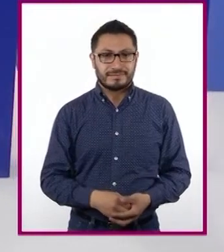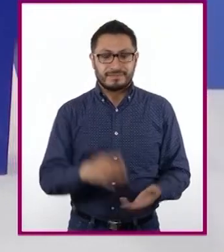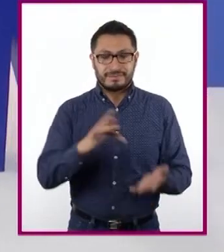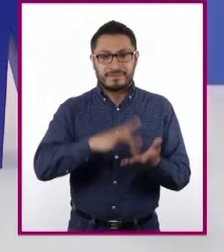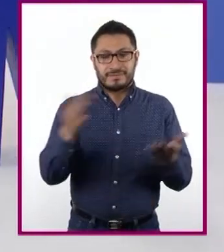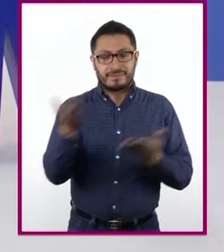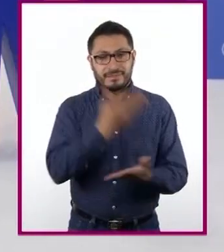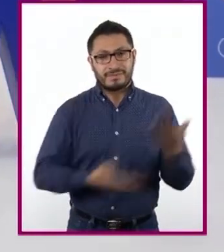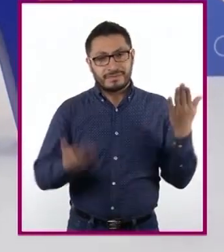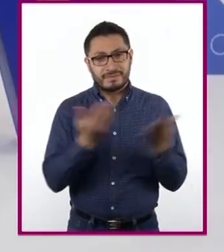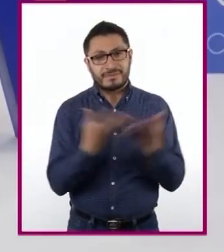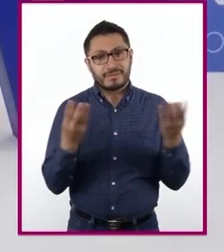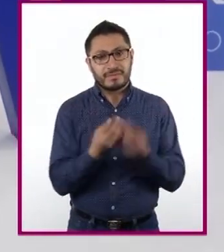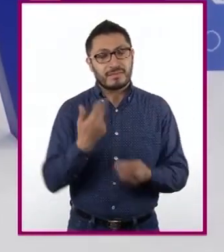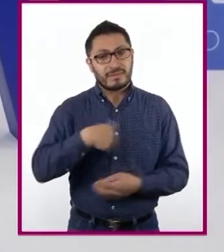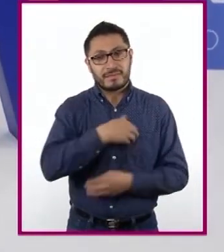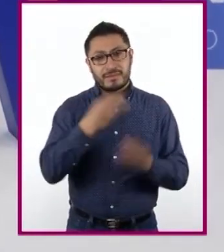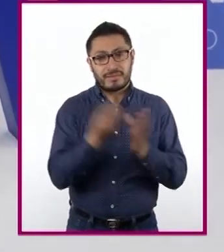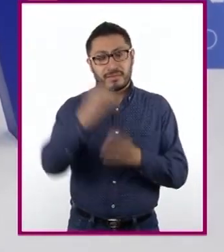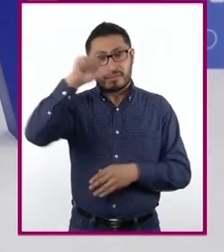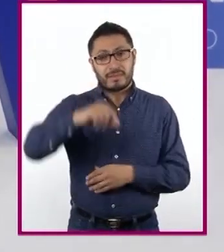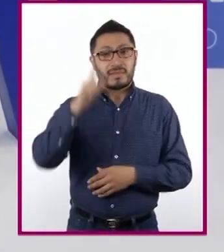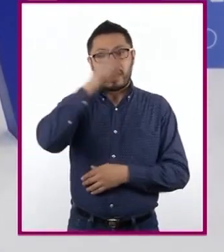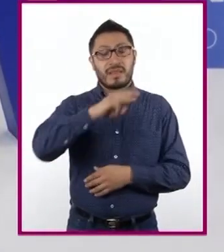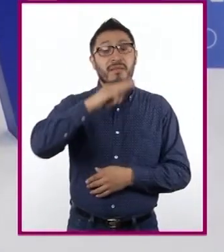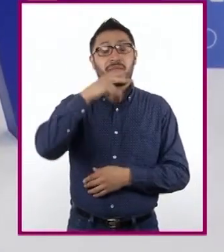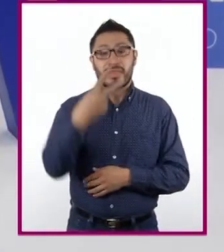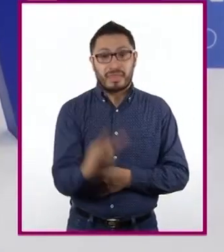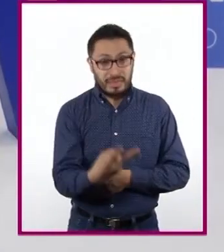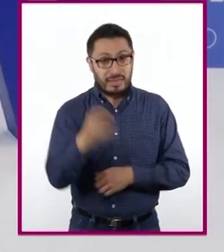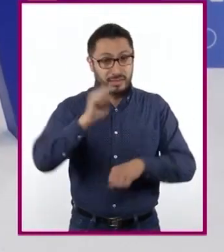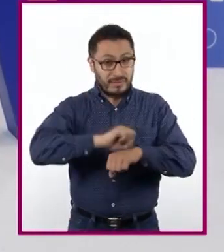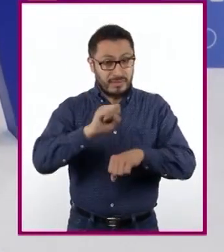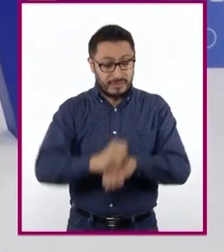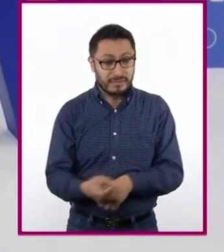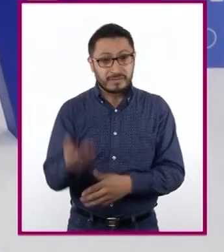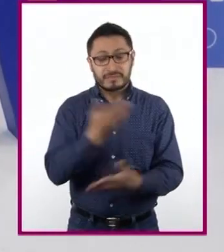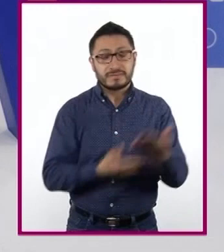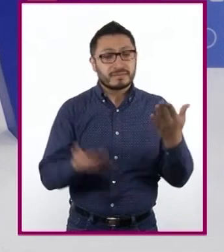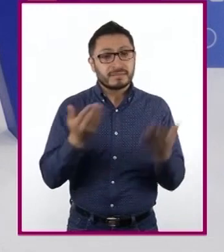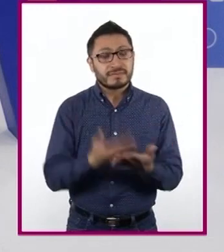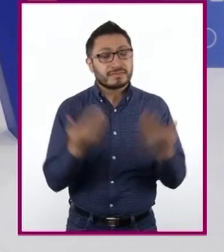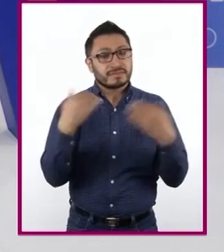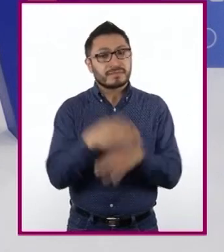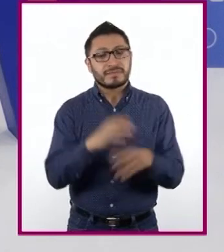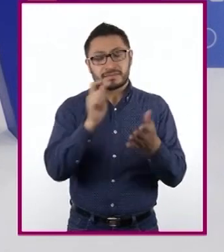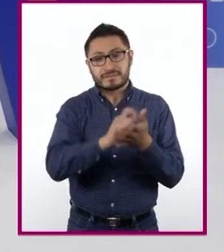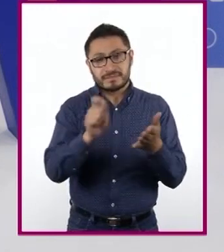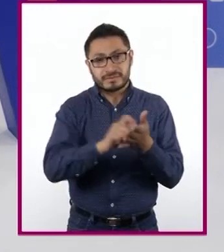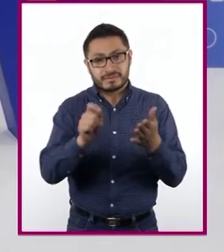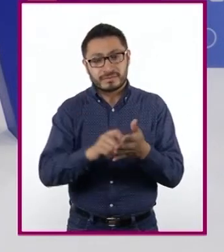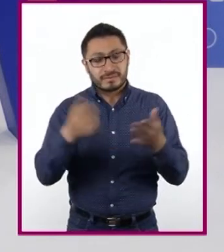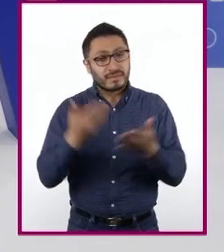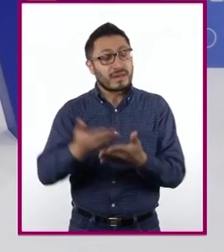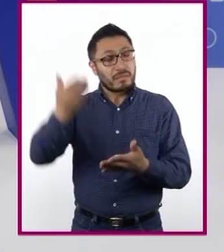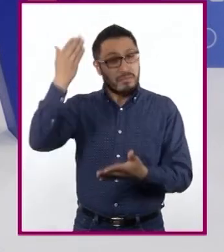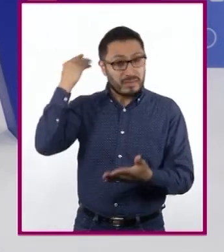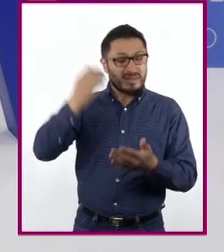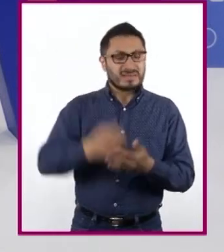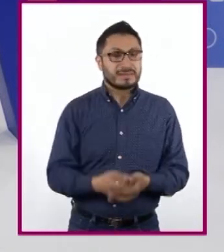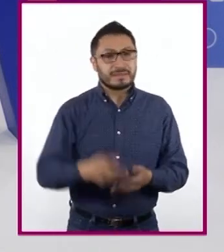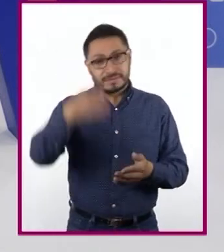Gracias por compartir con nosotros esta sesión de Lengua Materna 2, en la que hemos compartido sobre escribiendo un pasado.